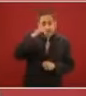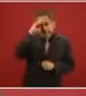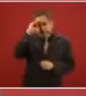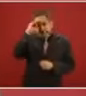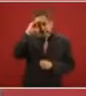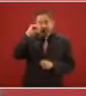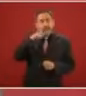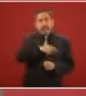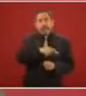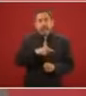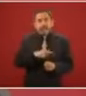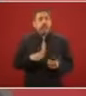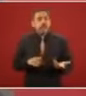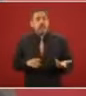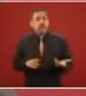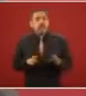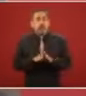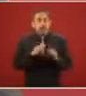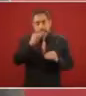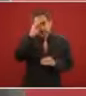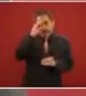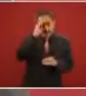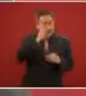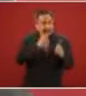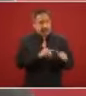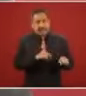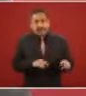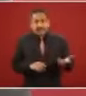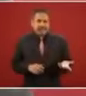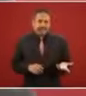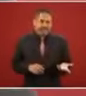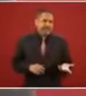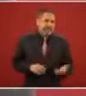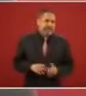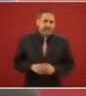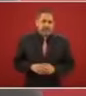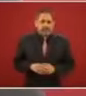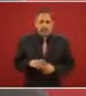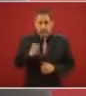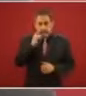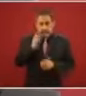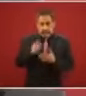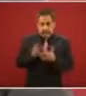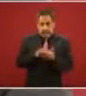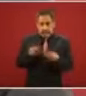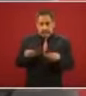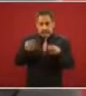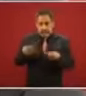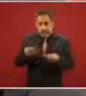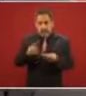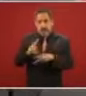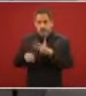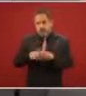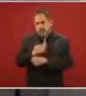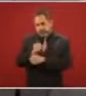esas maneras de pensar. Entonces, esto va a ser